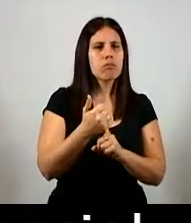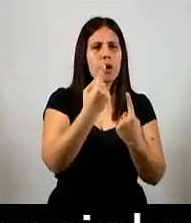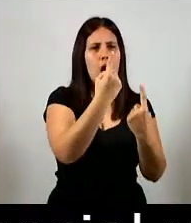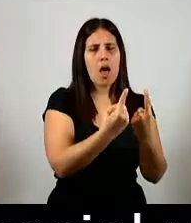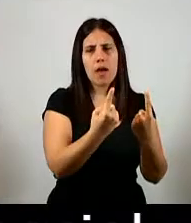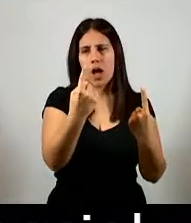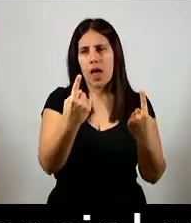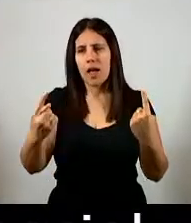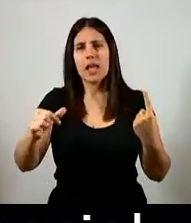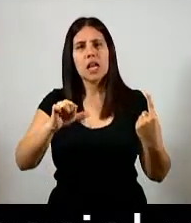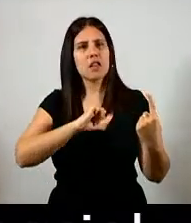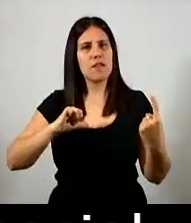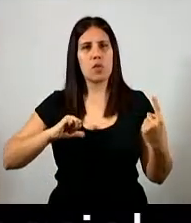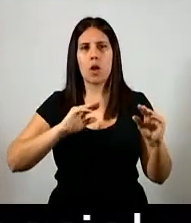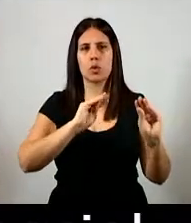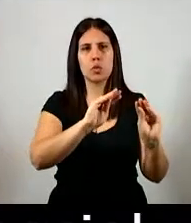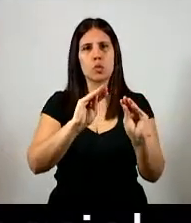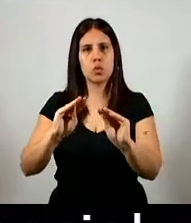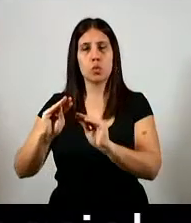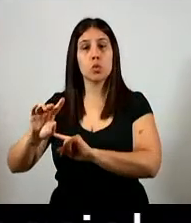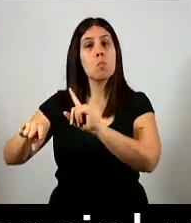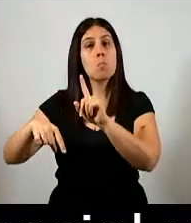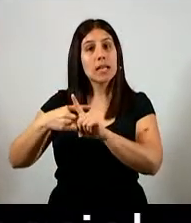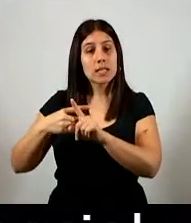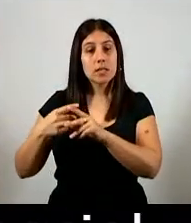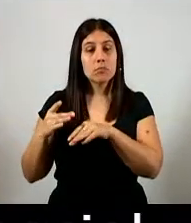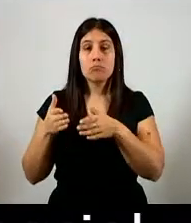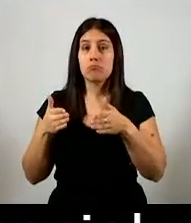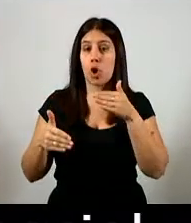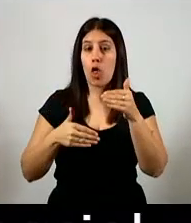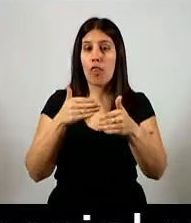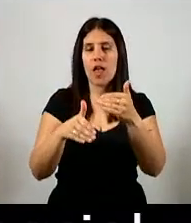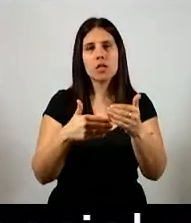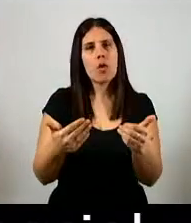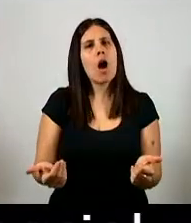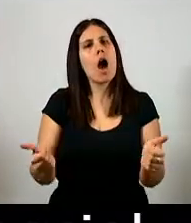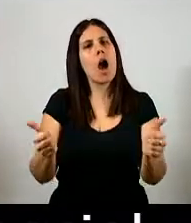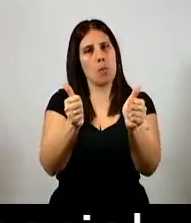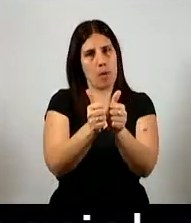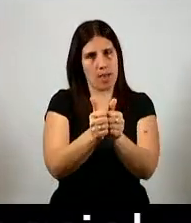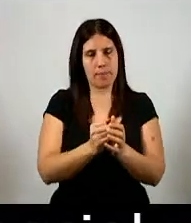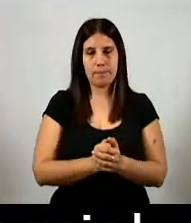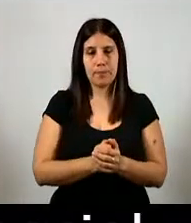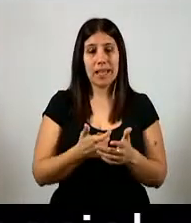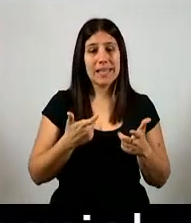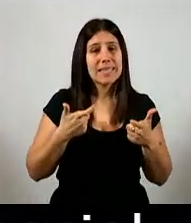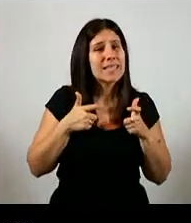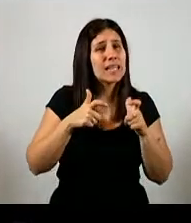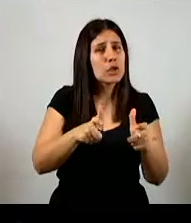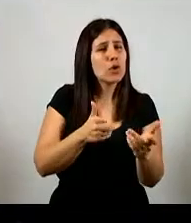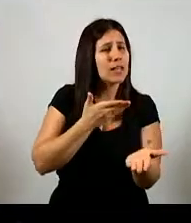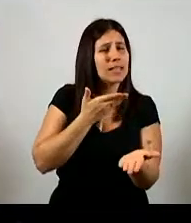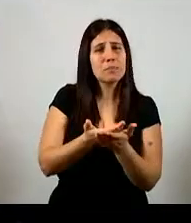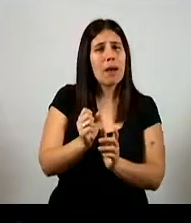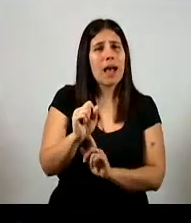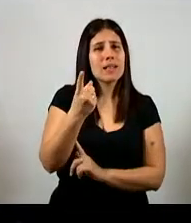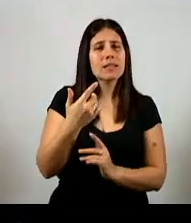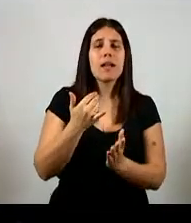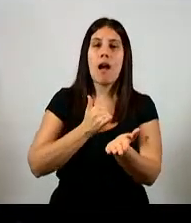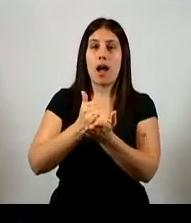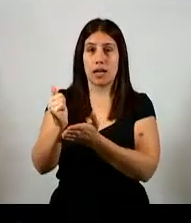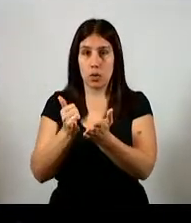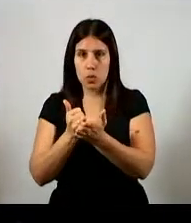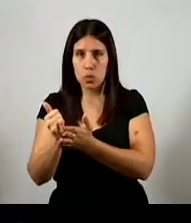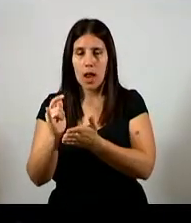acompañarlos en todo el proceso. Los sectores más demandados en los programas son la agricultura, las tecnologías de la